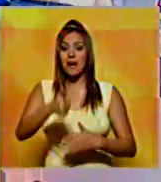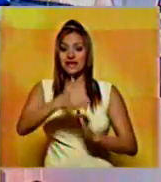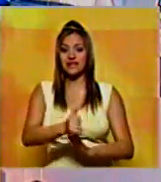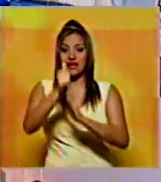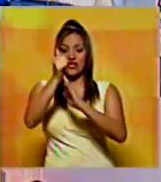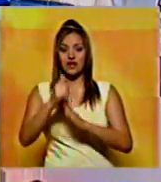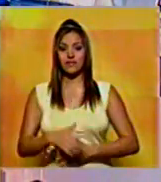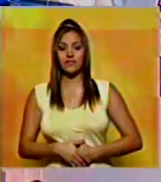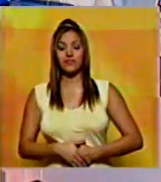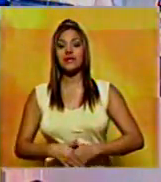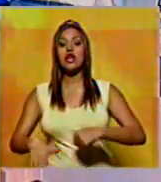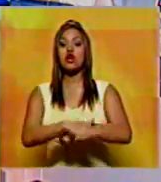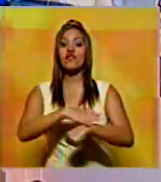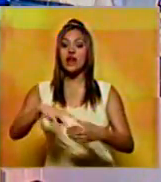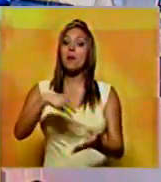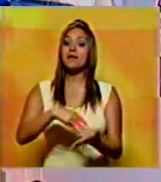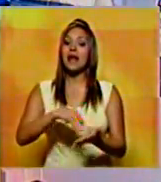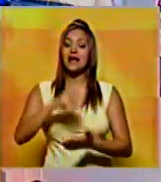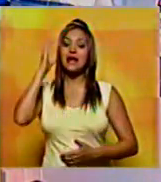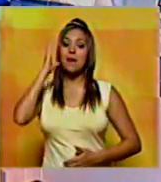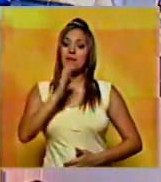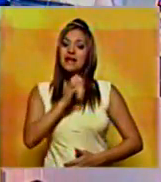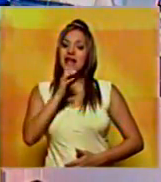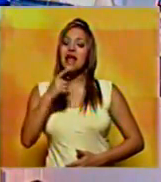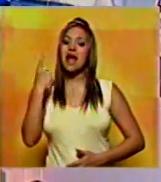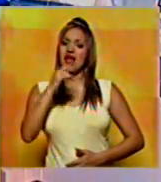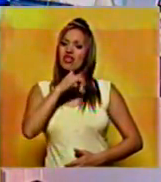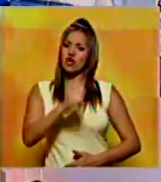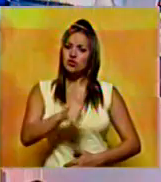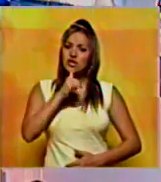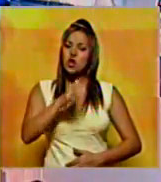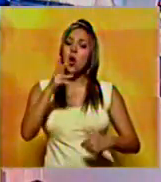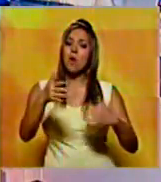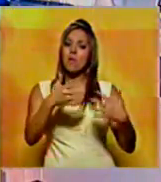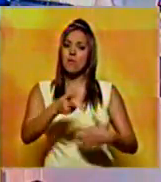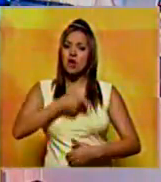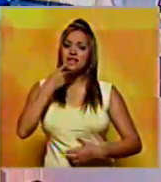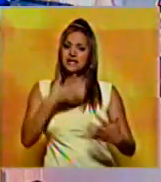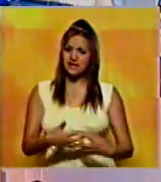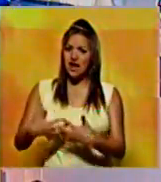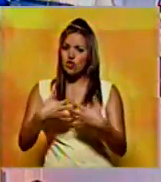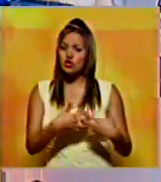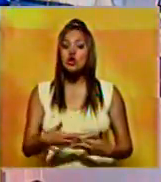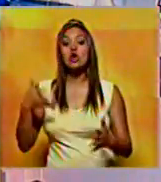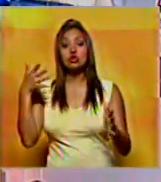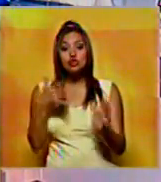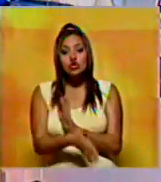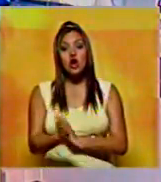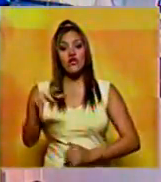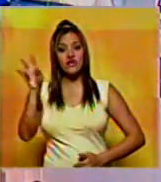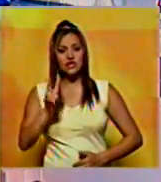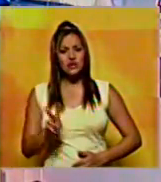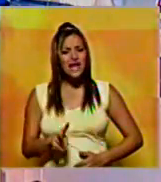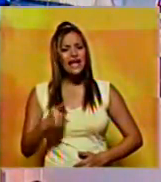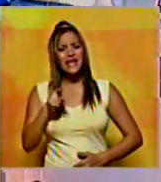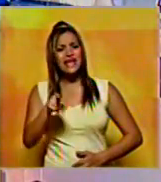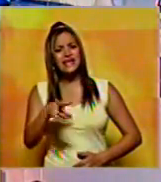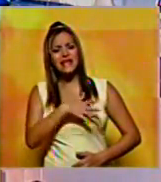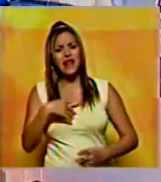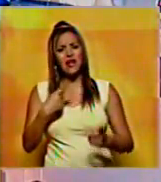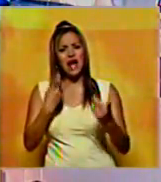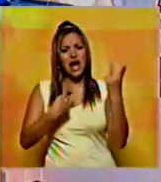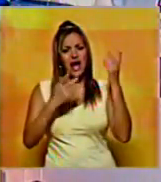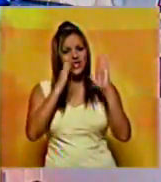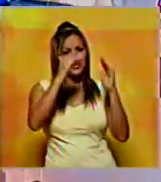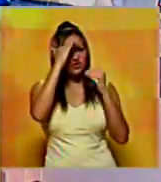El gobernador de Miranda, Enrique Capriles, aseguró que las denuncias de injerencia de diplomáticos estadounidenses en asuntos internos de Venezuela solo buscan distraer la